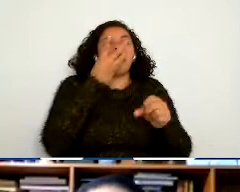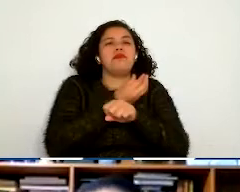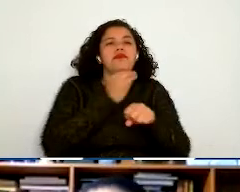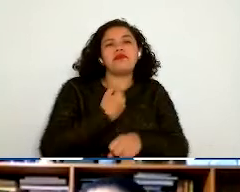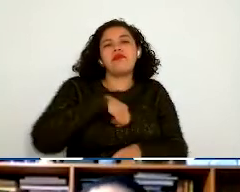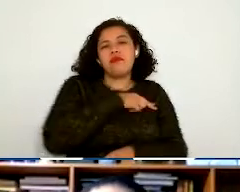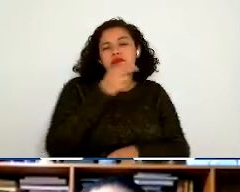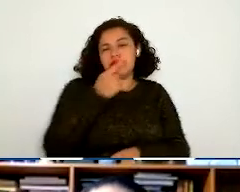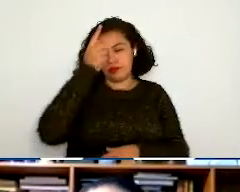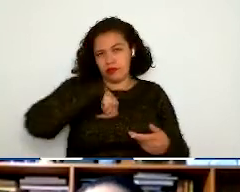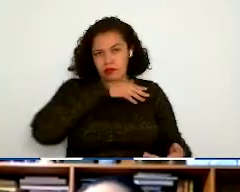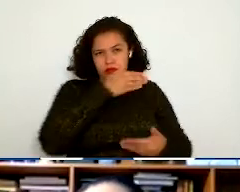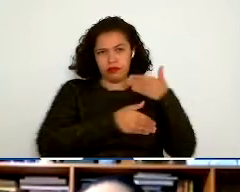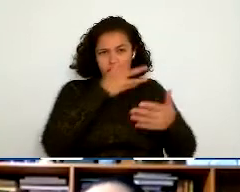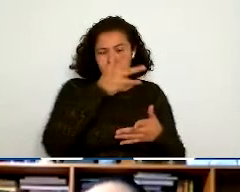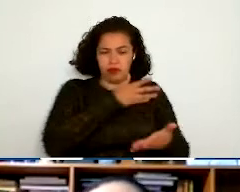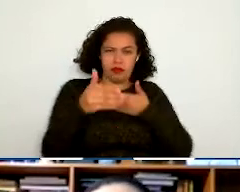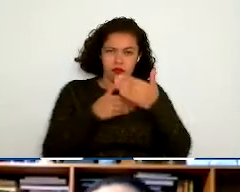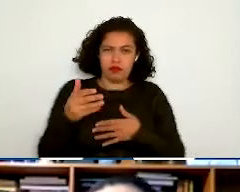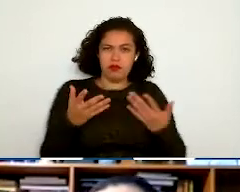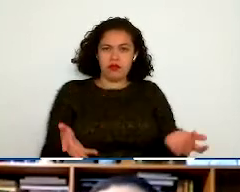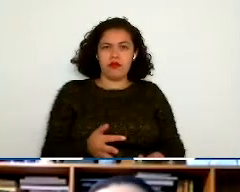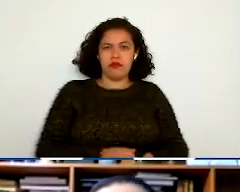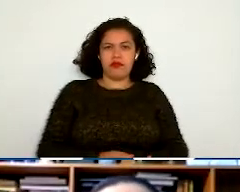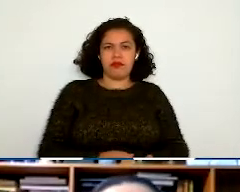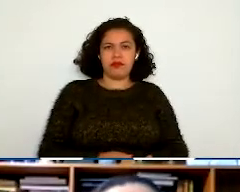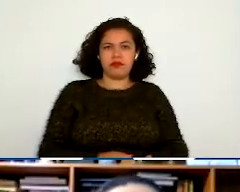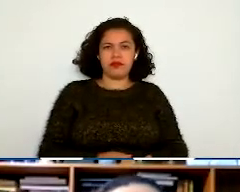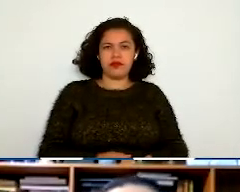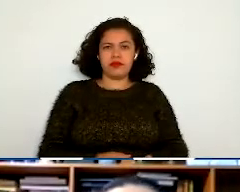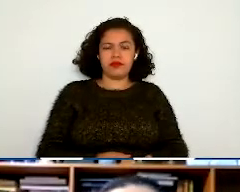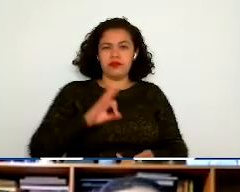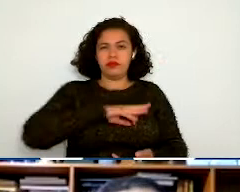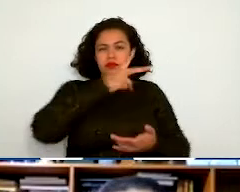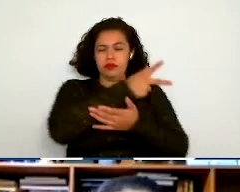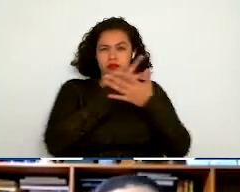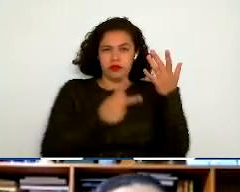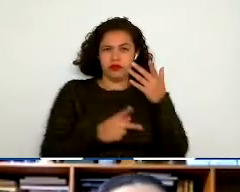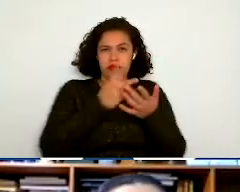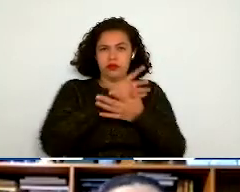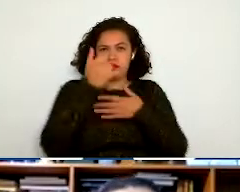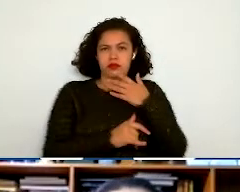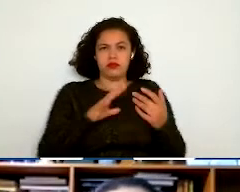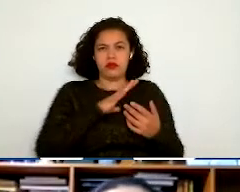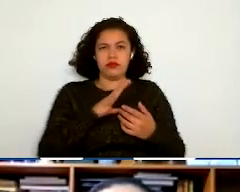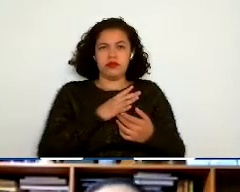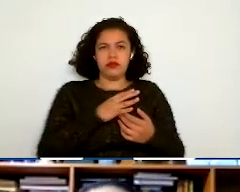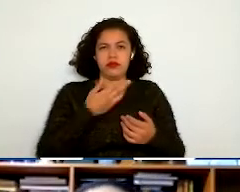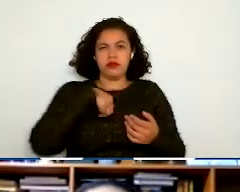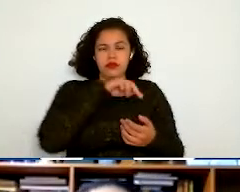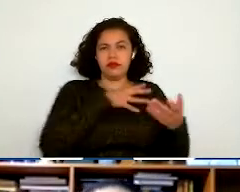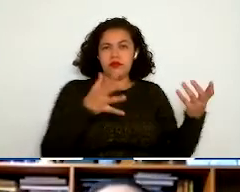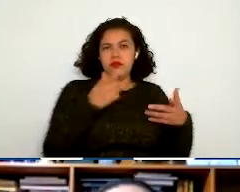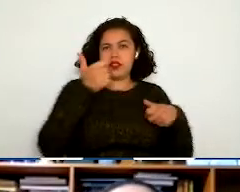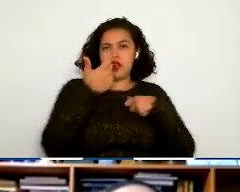nuestros procedimientos, en nuestros procesos, quizá de los propios programas, proyectos que tengamos, que ejecutemos, pero algo